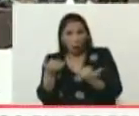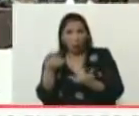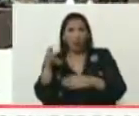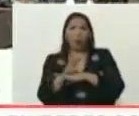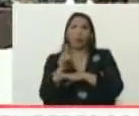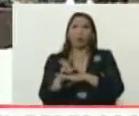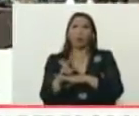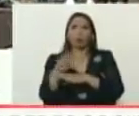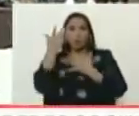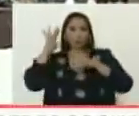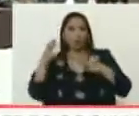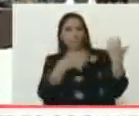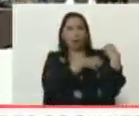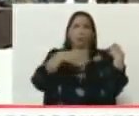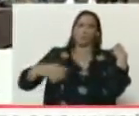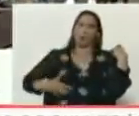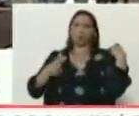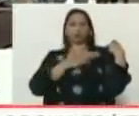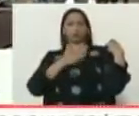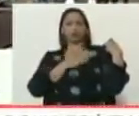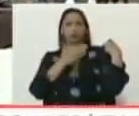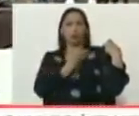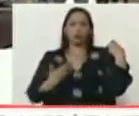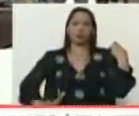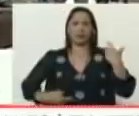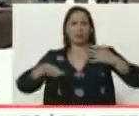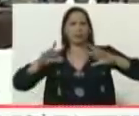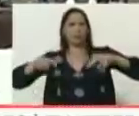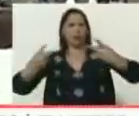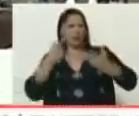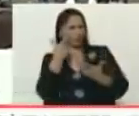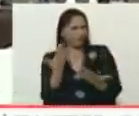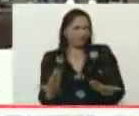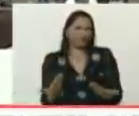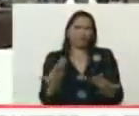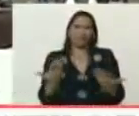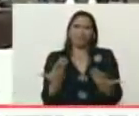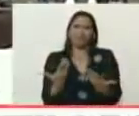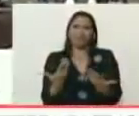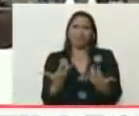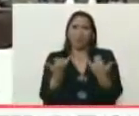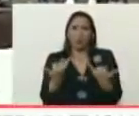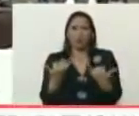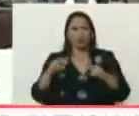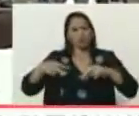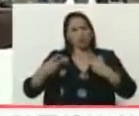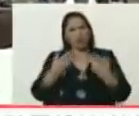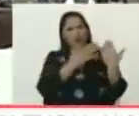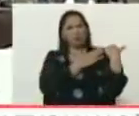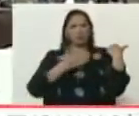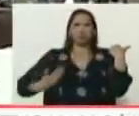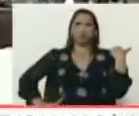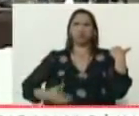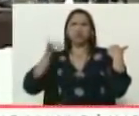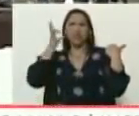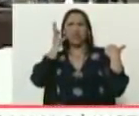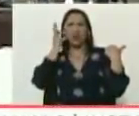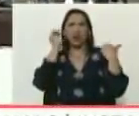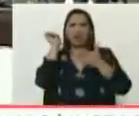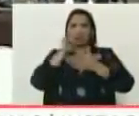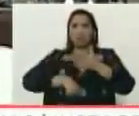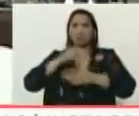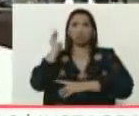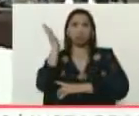los autoproclamados y autoproclamadas. Se acaba de autoproclamar una señora ya sin